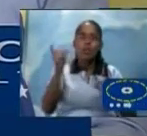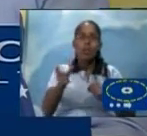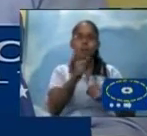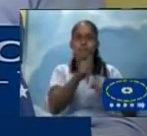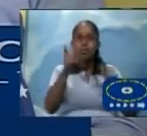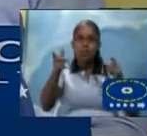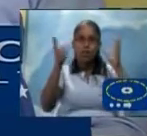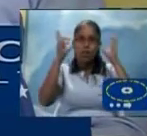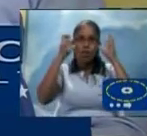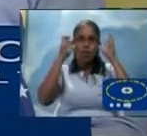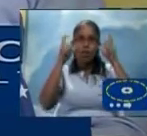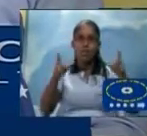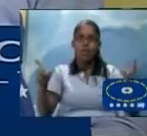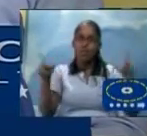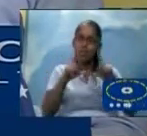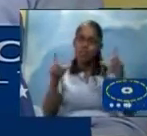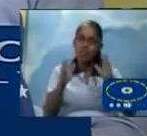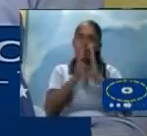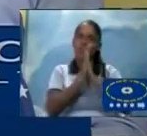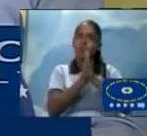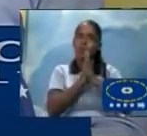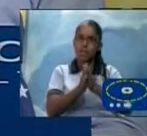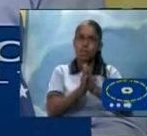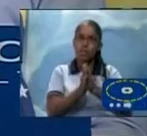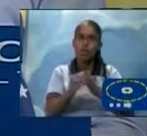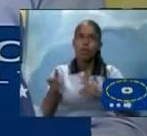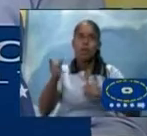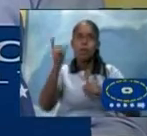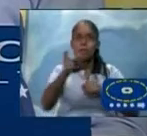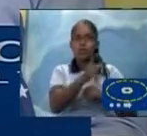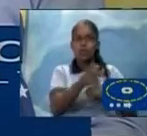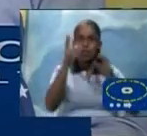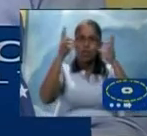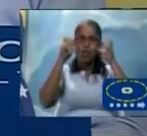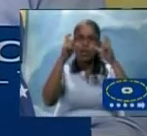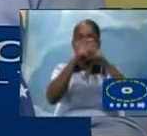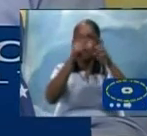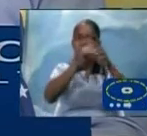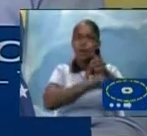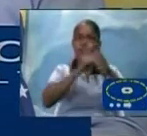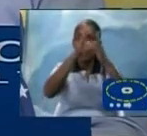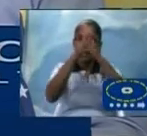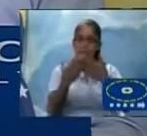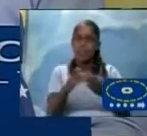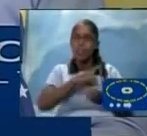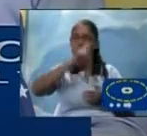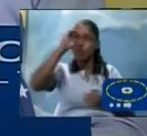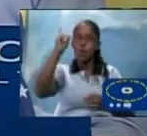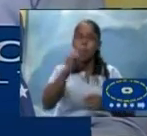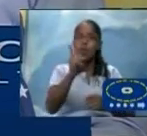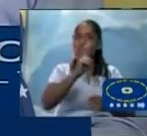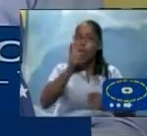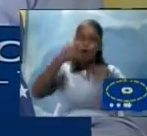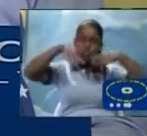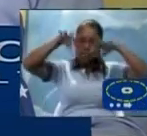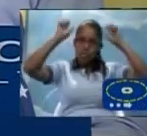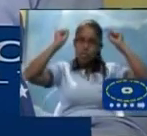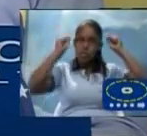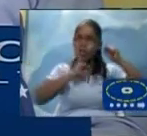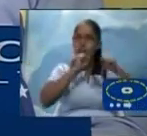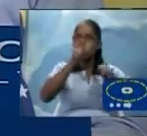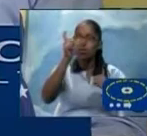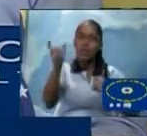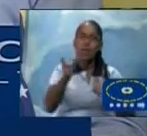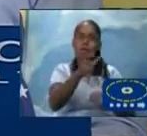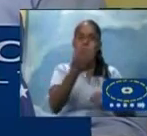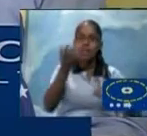oye estos matutinos? ¿Es una de ustedes las personas que oye la palabra de Dios, pero no ha entendido todavía? ¿Es usted una de las personas que